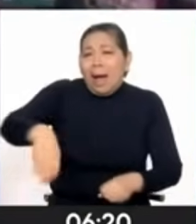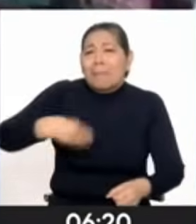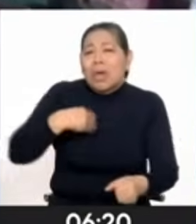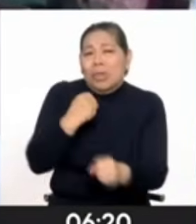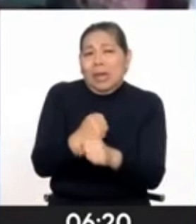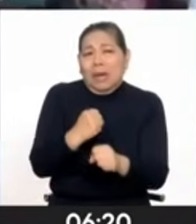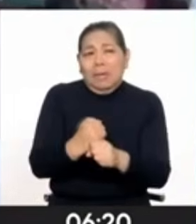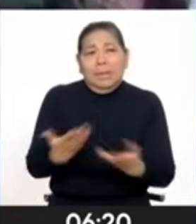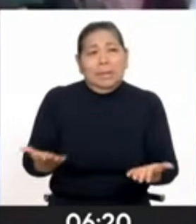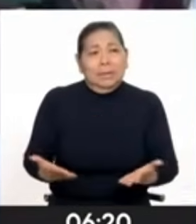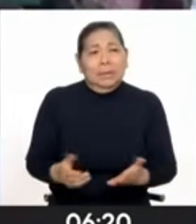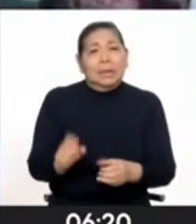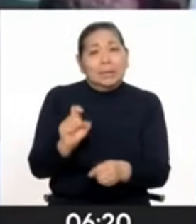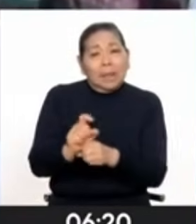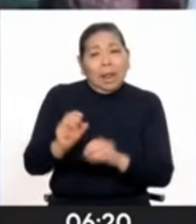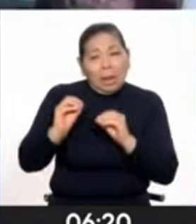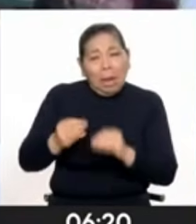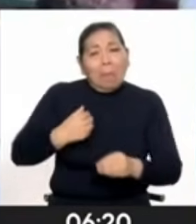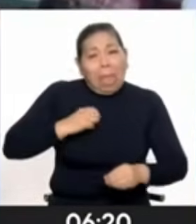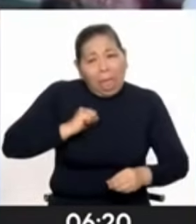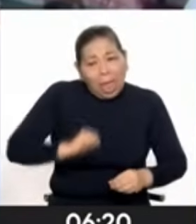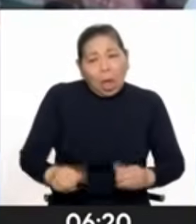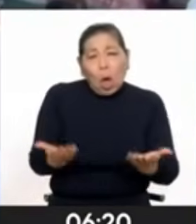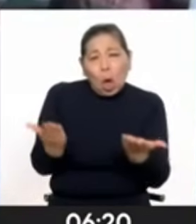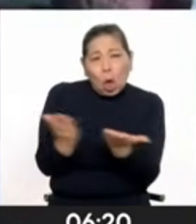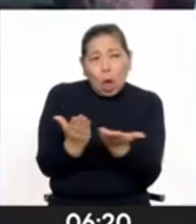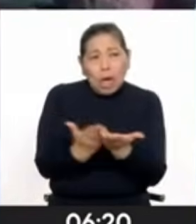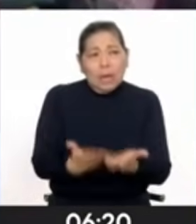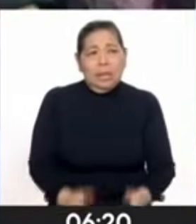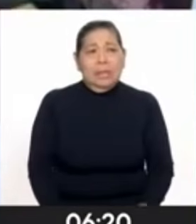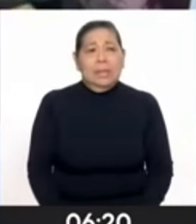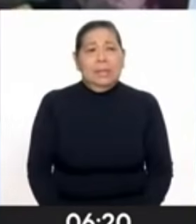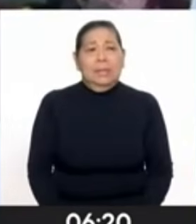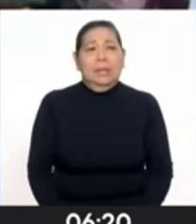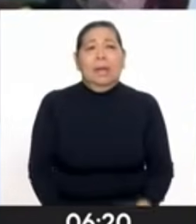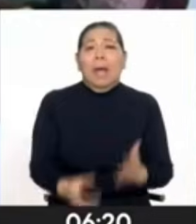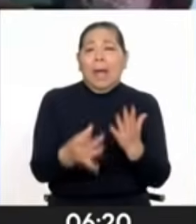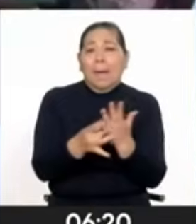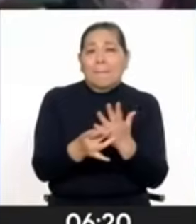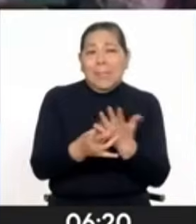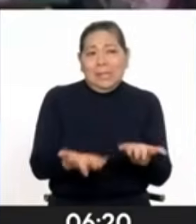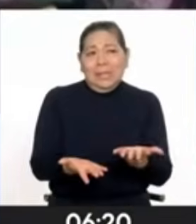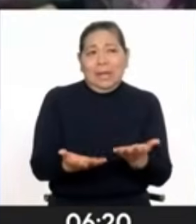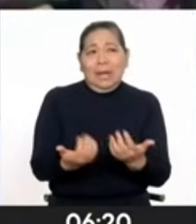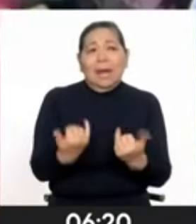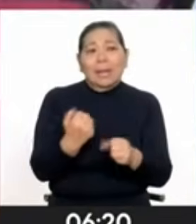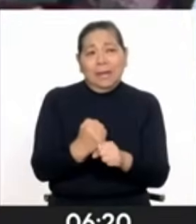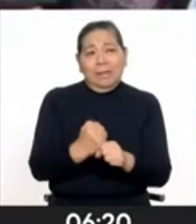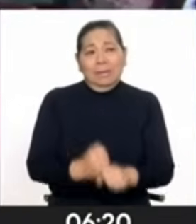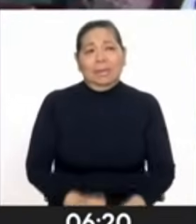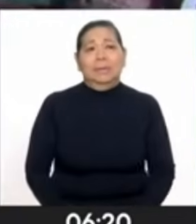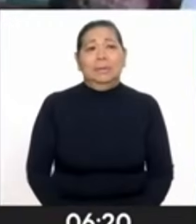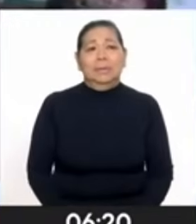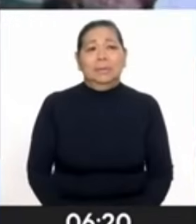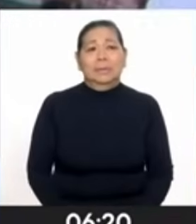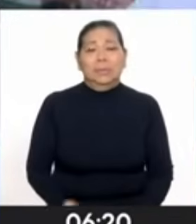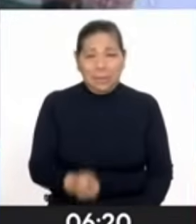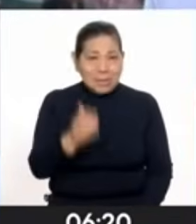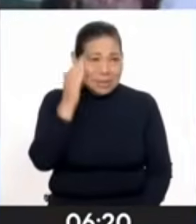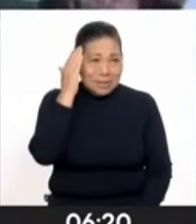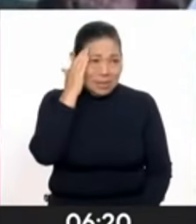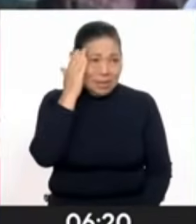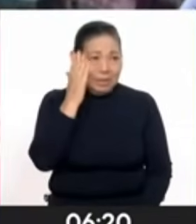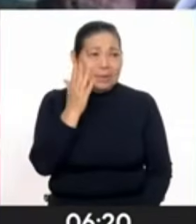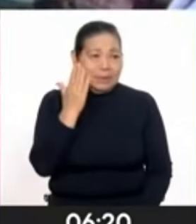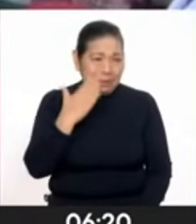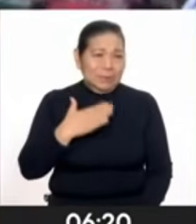trabajo, que de acá educamos a nuestros hijos. Nuestras esposas, sobre todo, trabajan acá. Pero usted es consciente que este terreno no